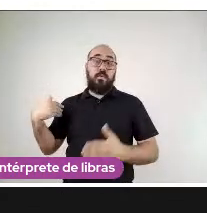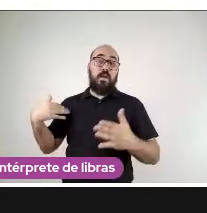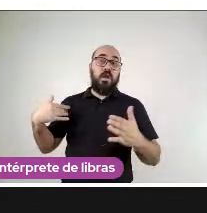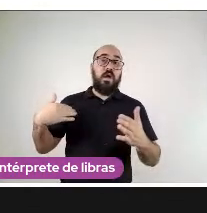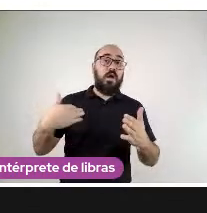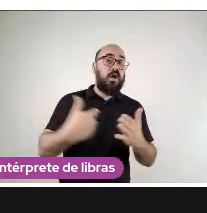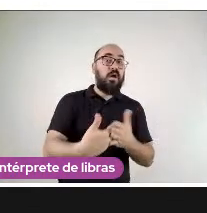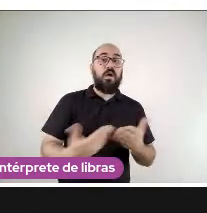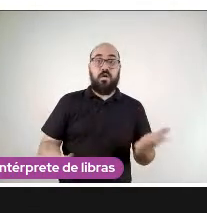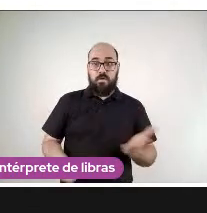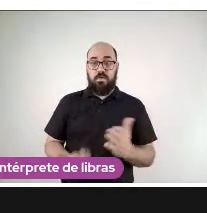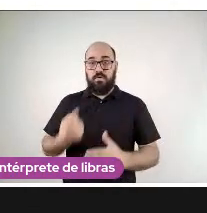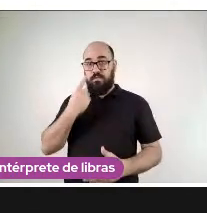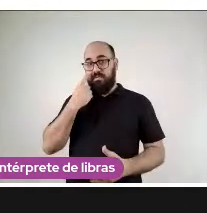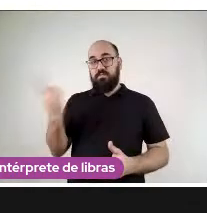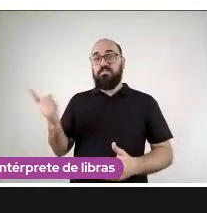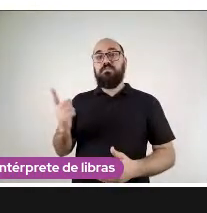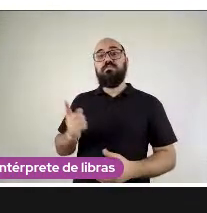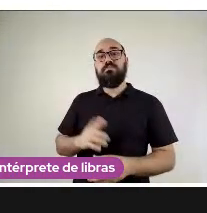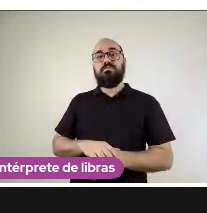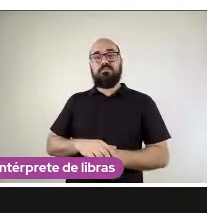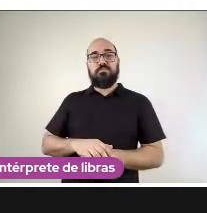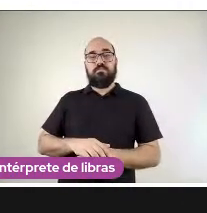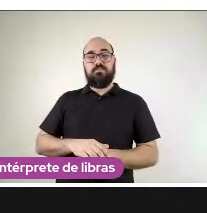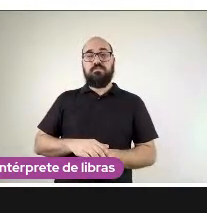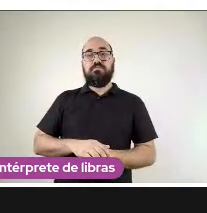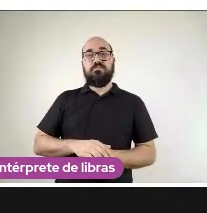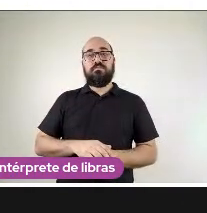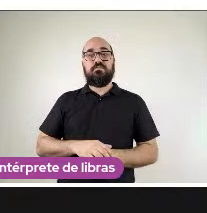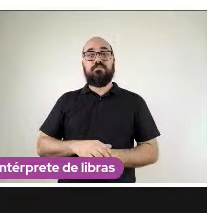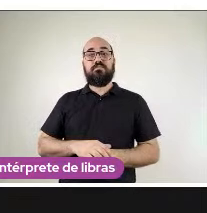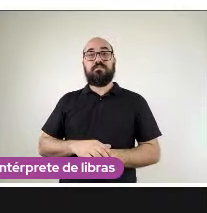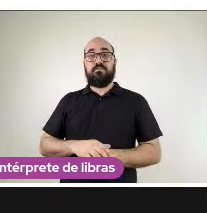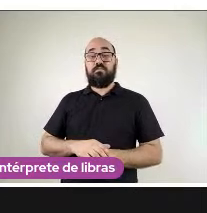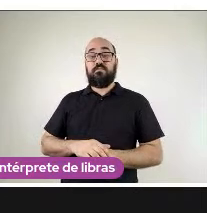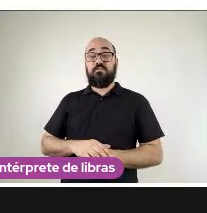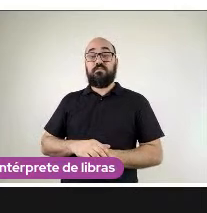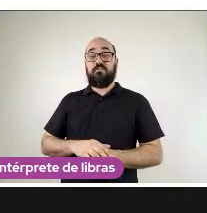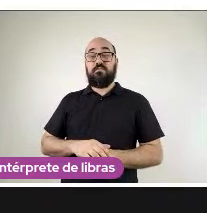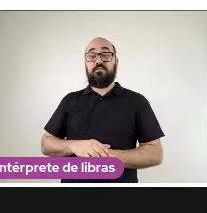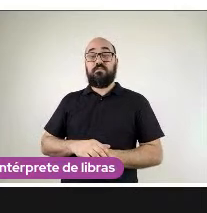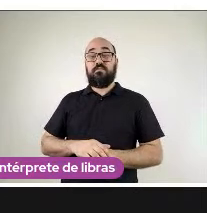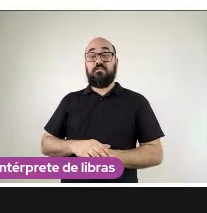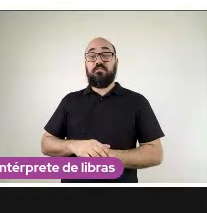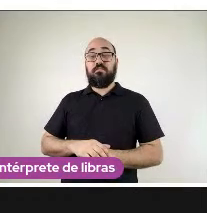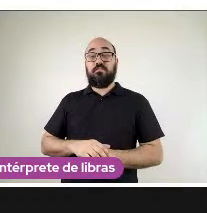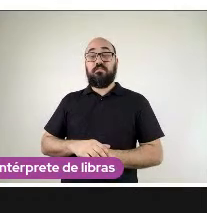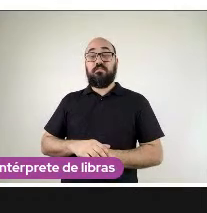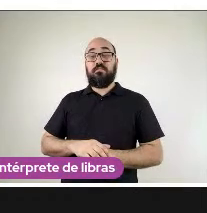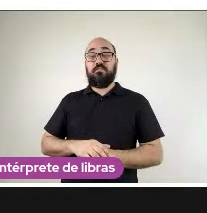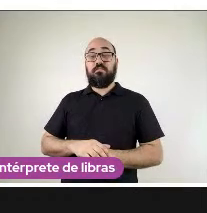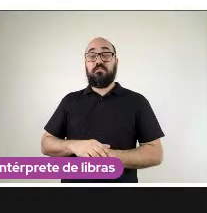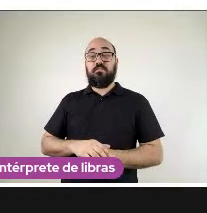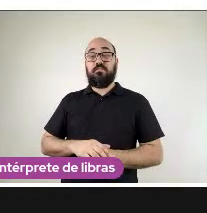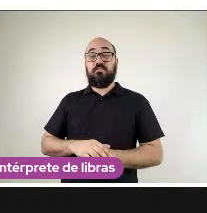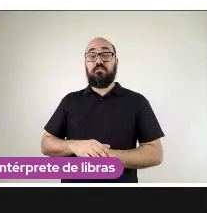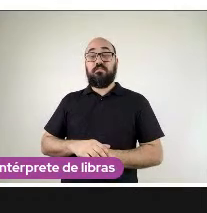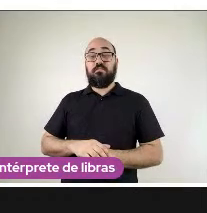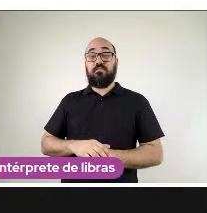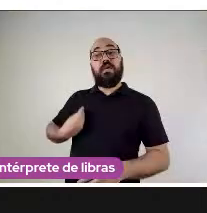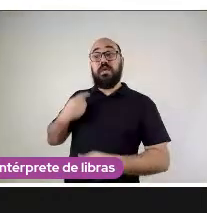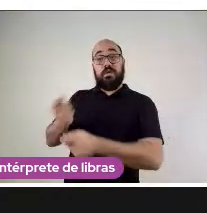disminuido el número de pescadores, sino que cada vez hay más pescadores ilegales e incluso hacen competencia desleal a los pescadores que sí que tienen todos los papeles al